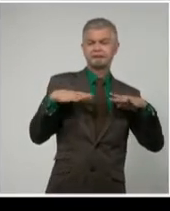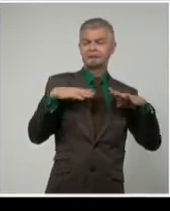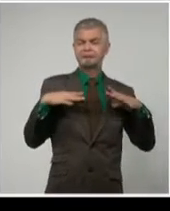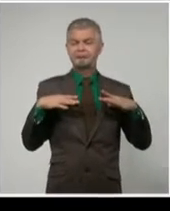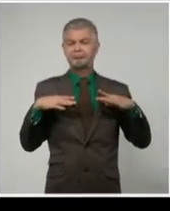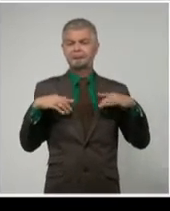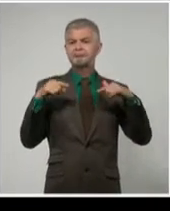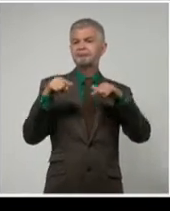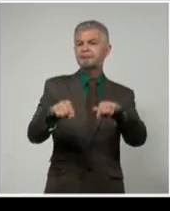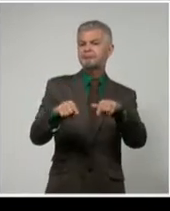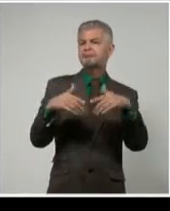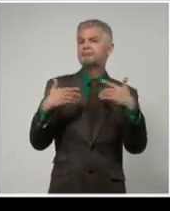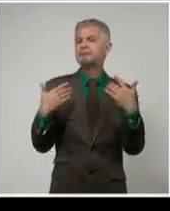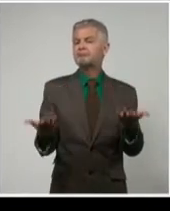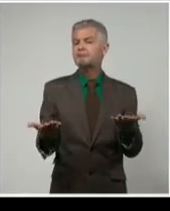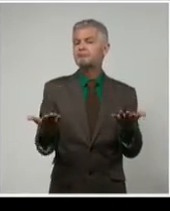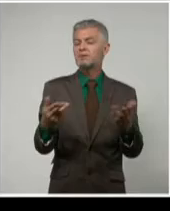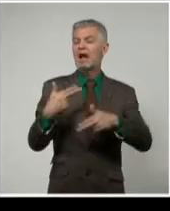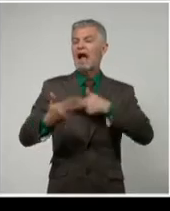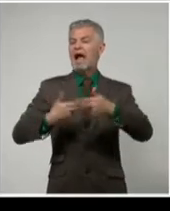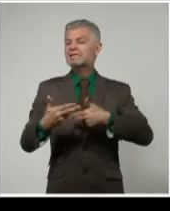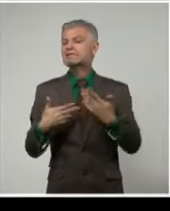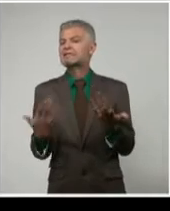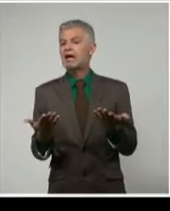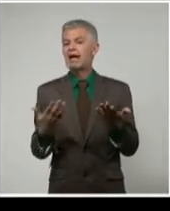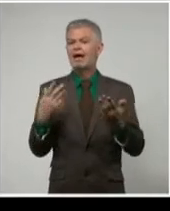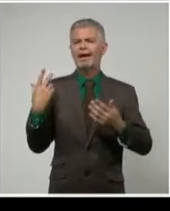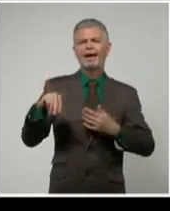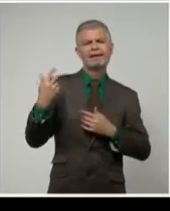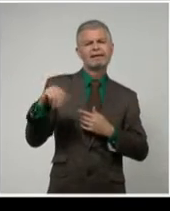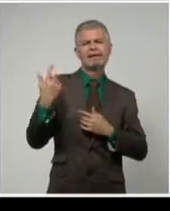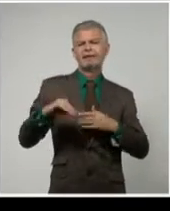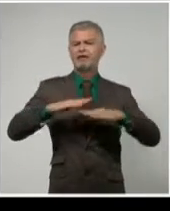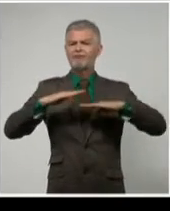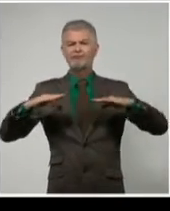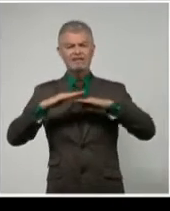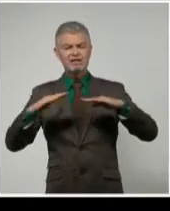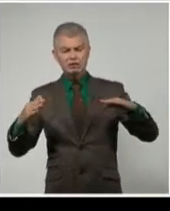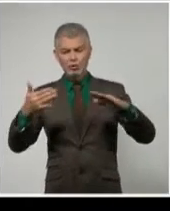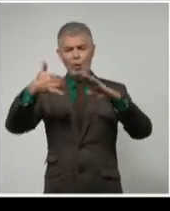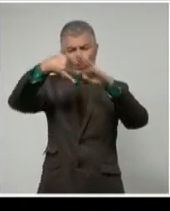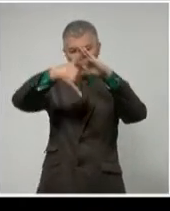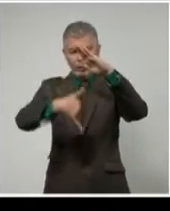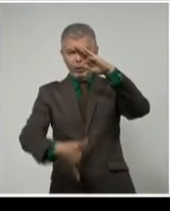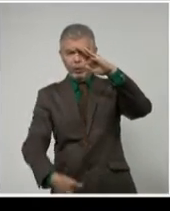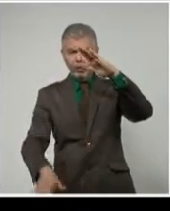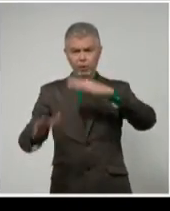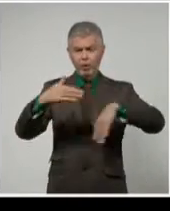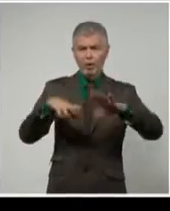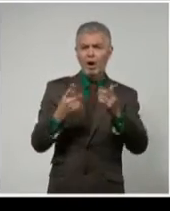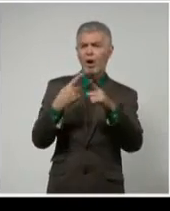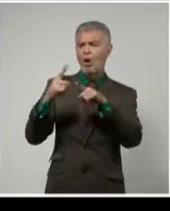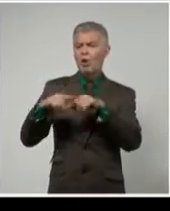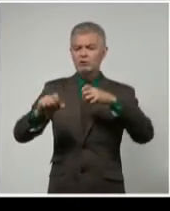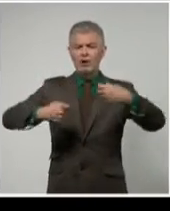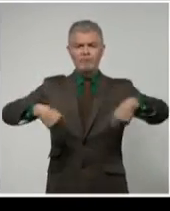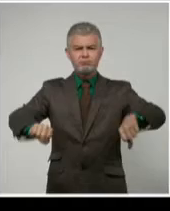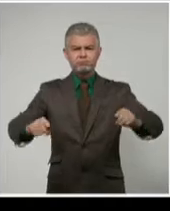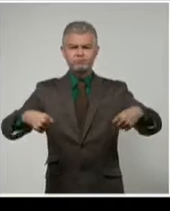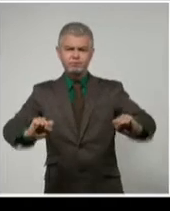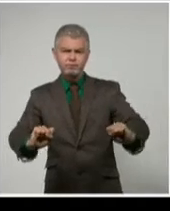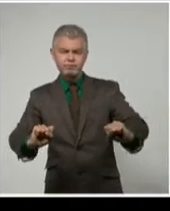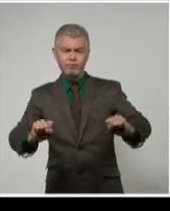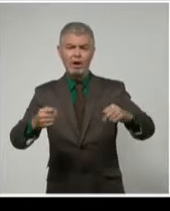incluyó la realización de ejercicios físicos como buceo, ciclismo, motociclismo,